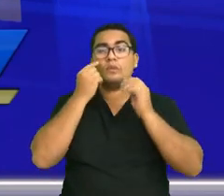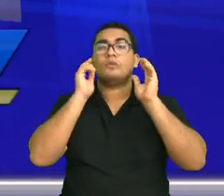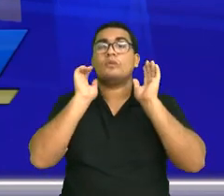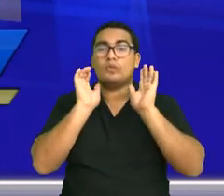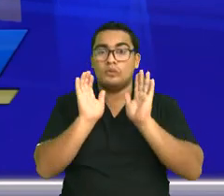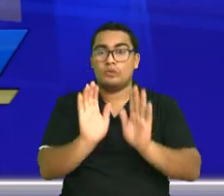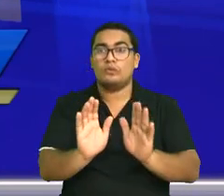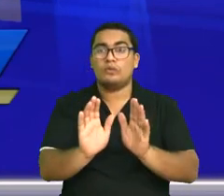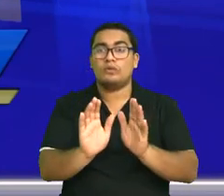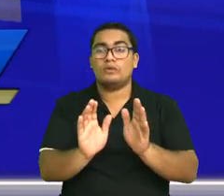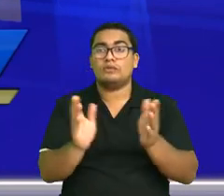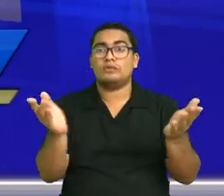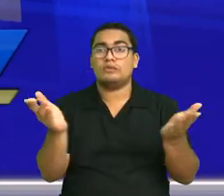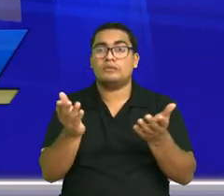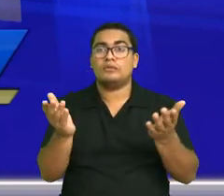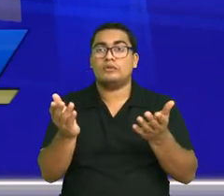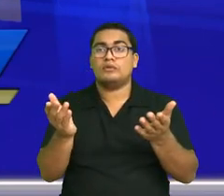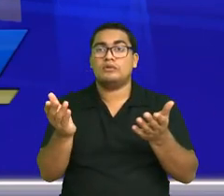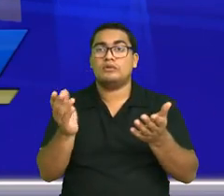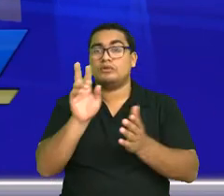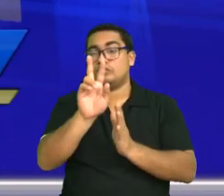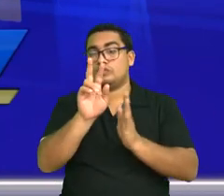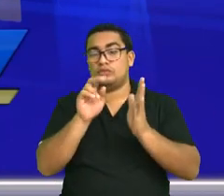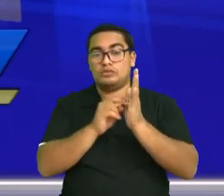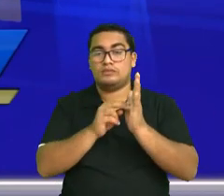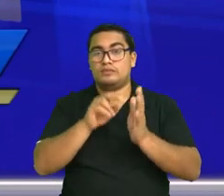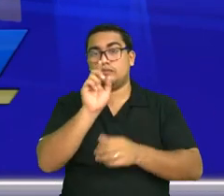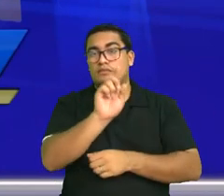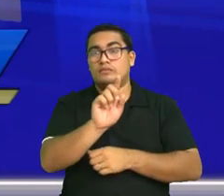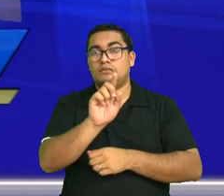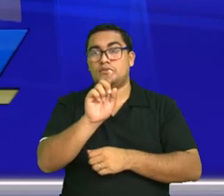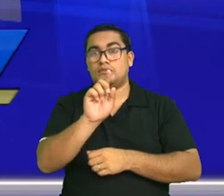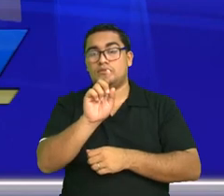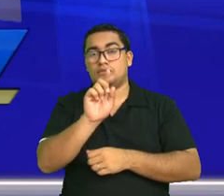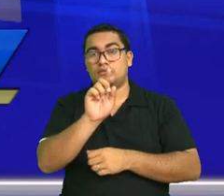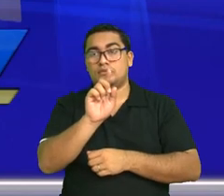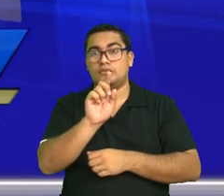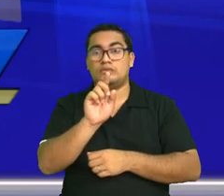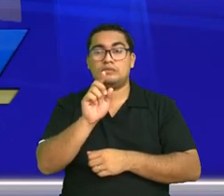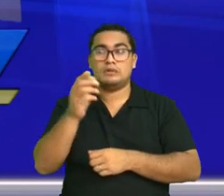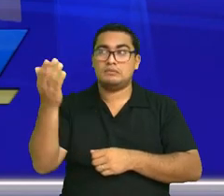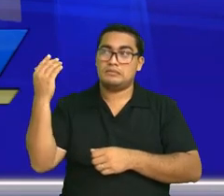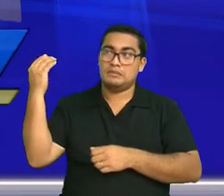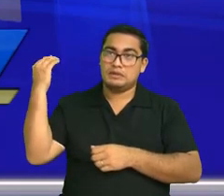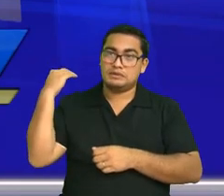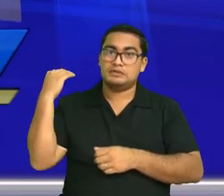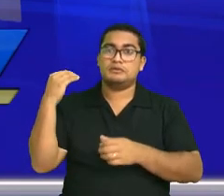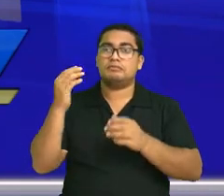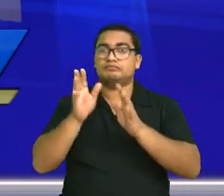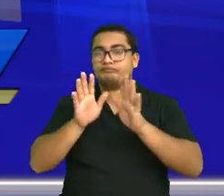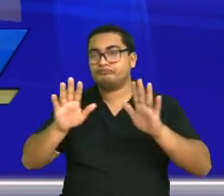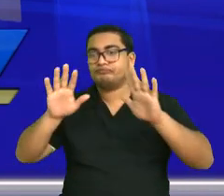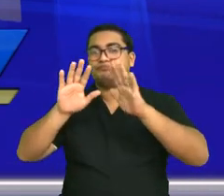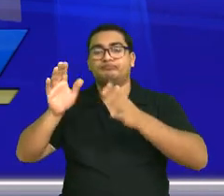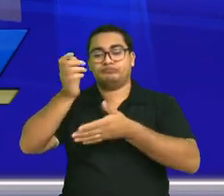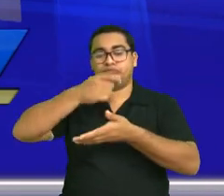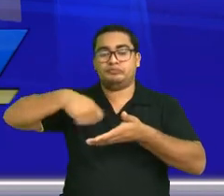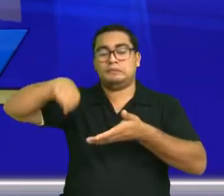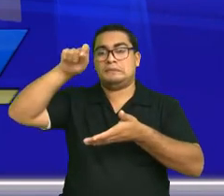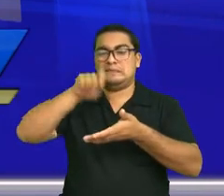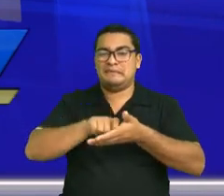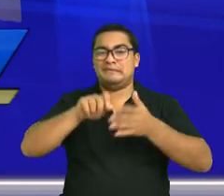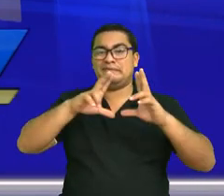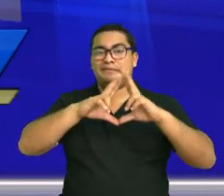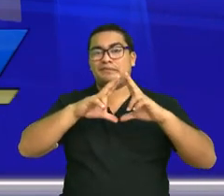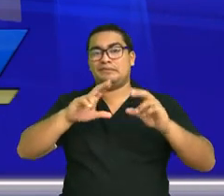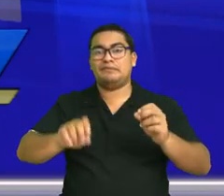firmó en el año 2011, desde el año 2001, que diga. Luego la otra convención